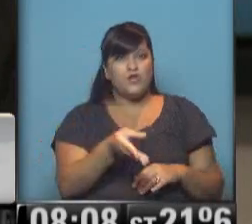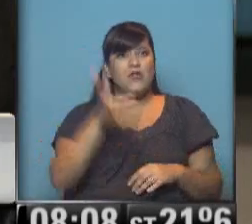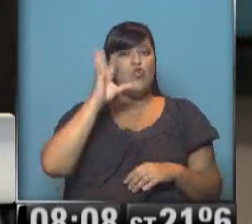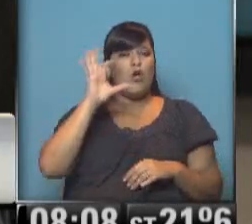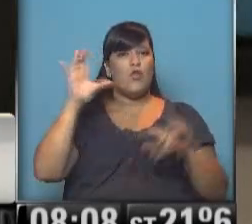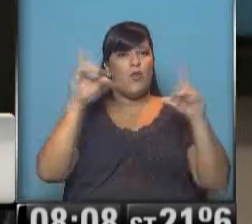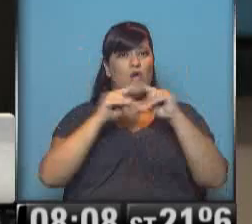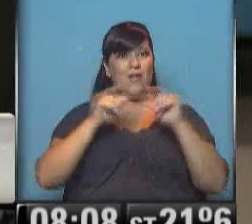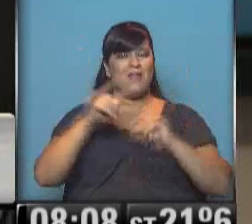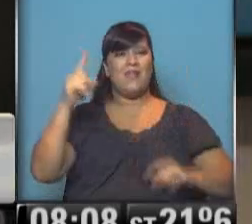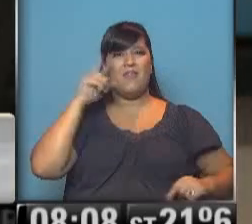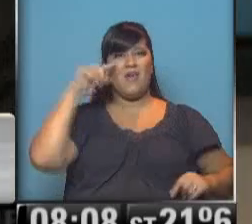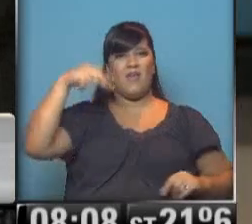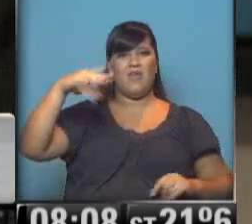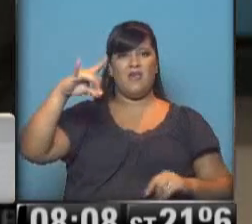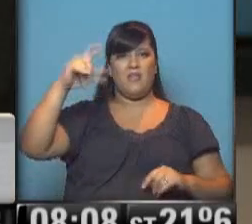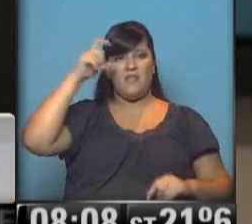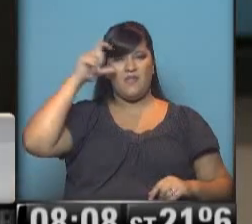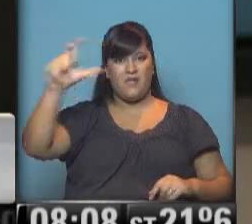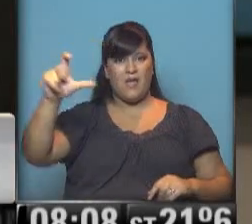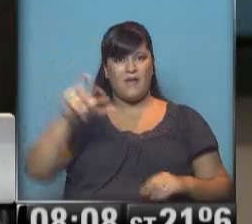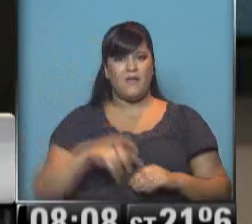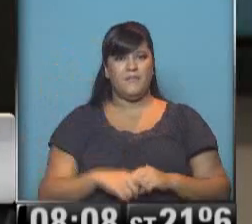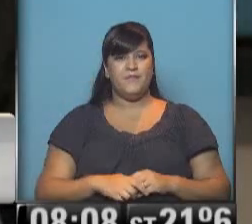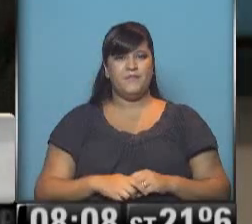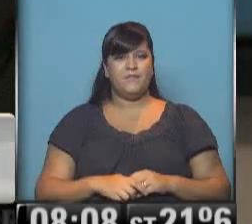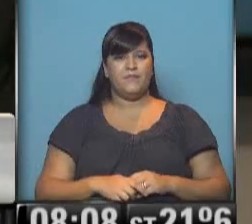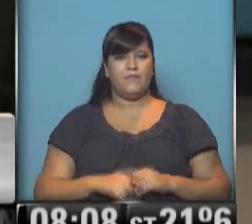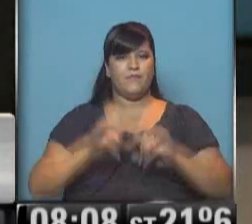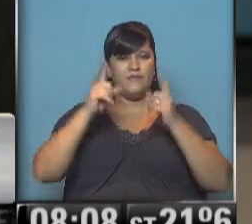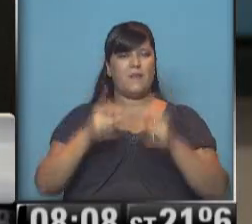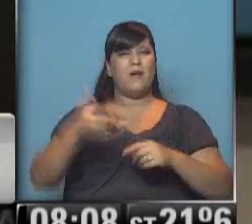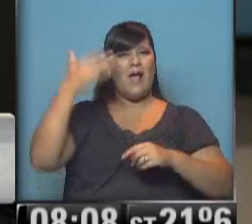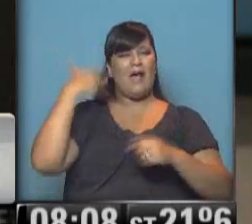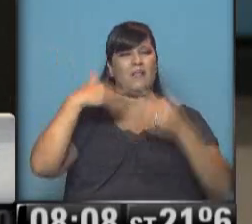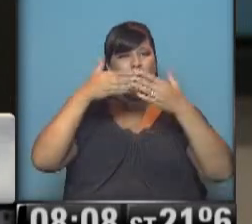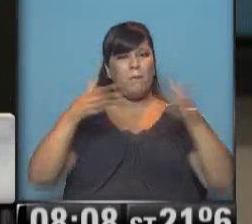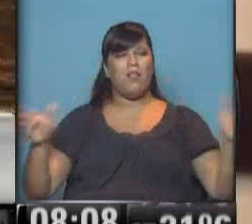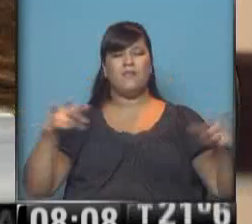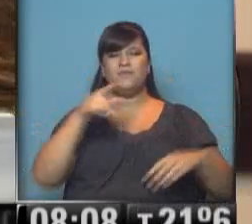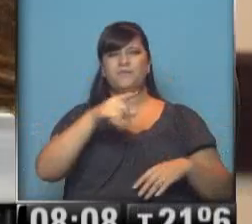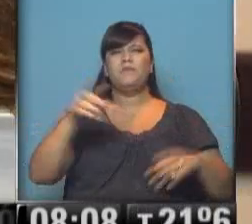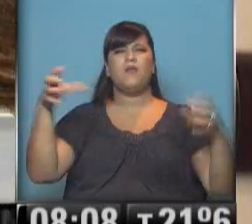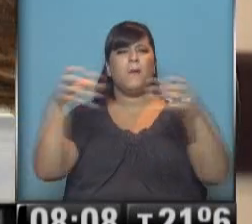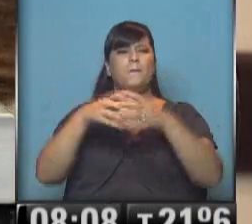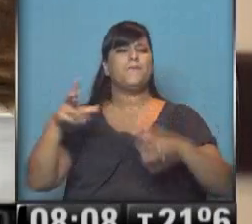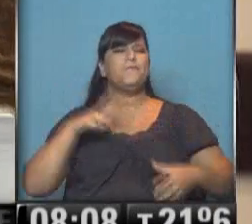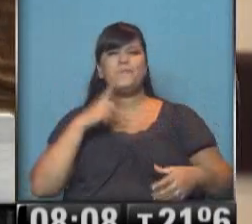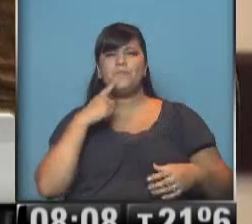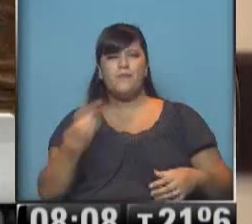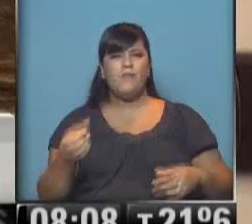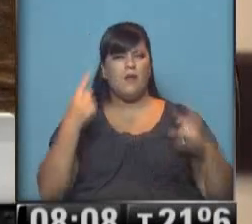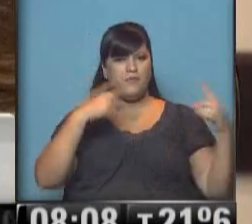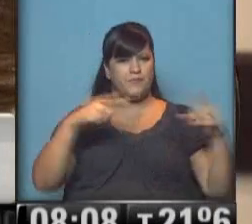del del que en ese momento era el debutante ipc nacional y los privados que decían en ese momento